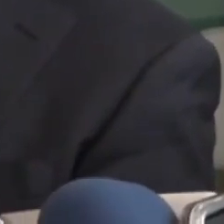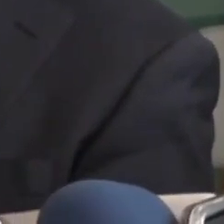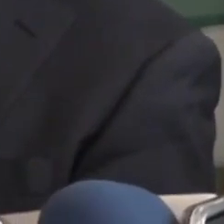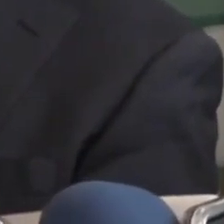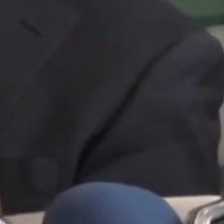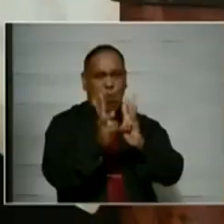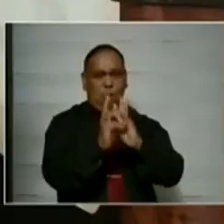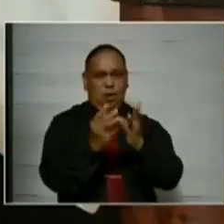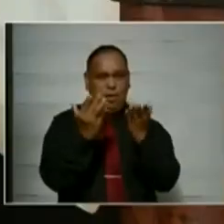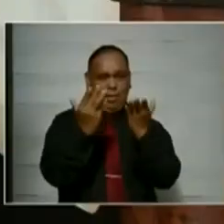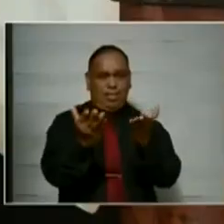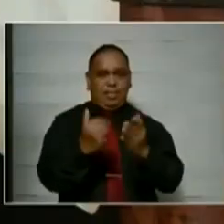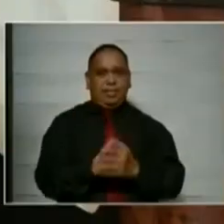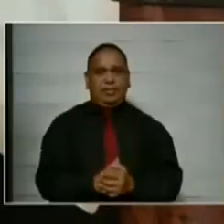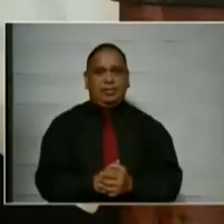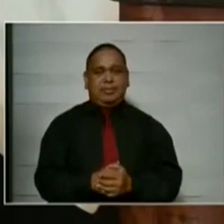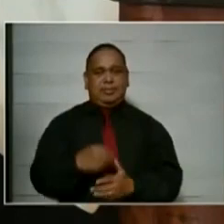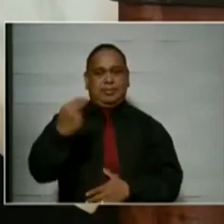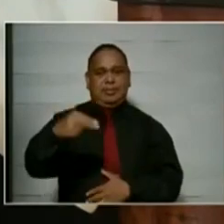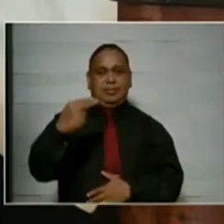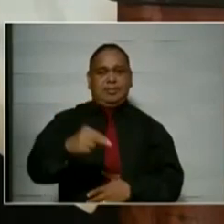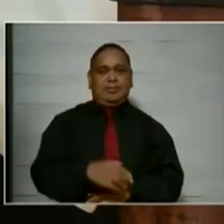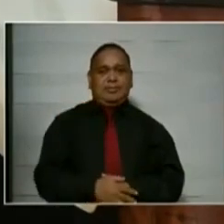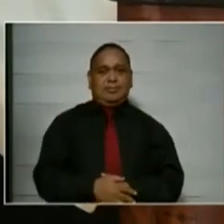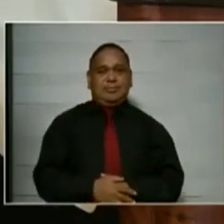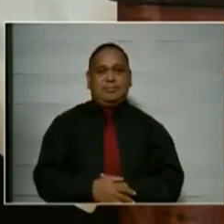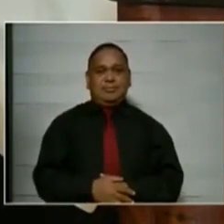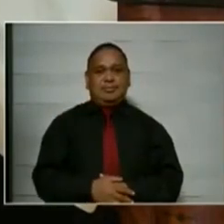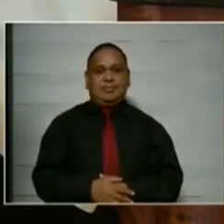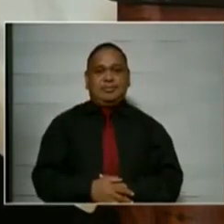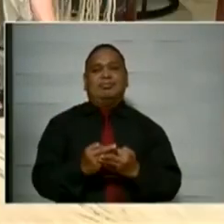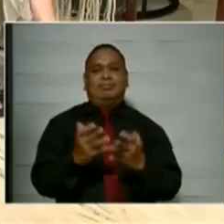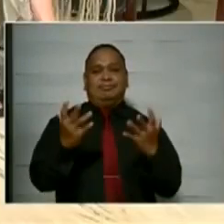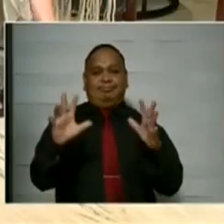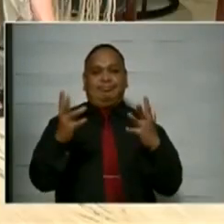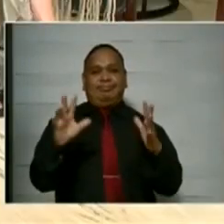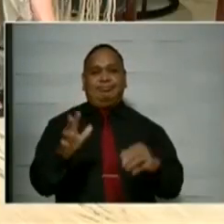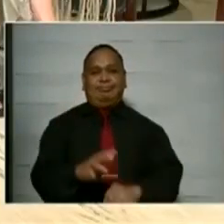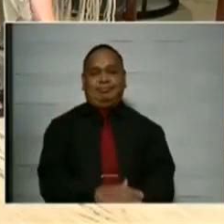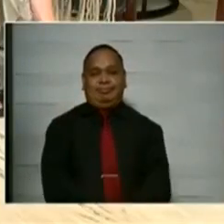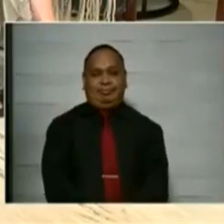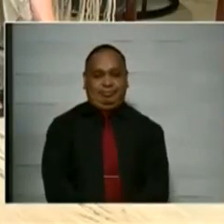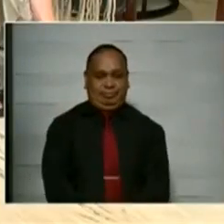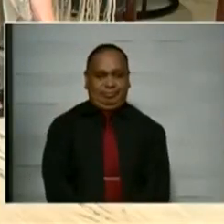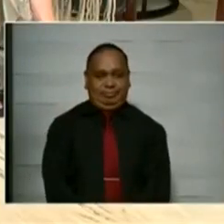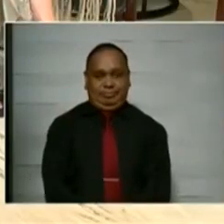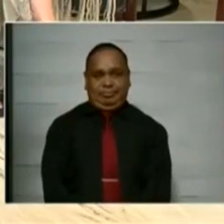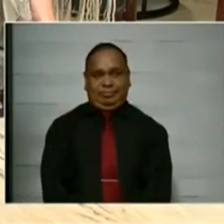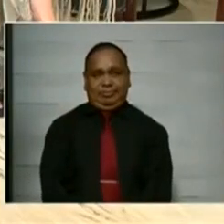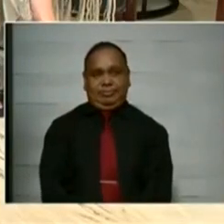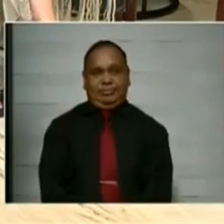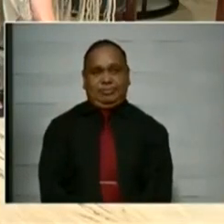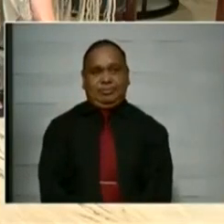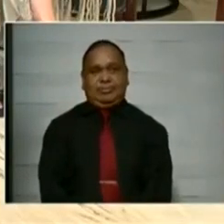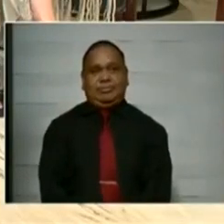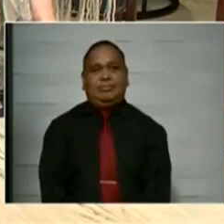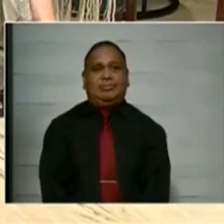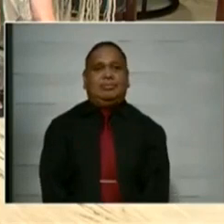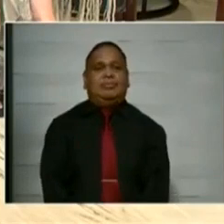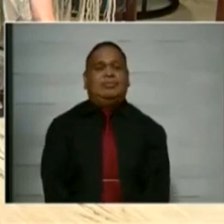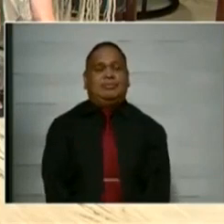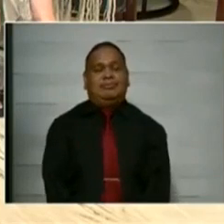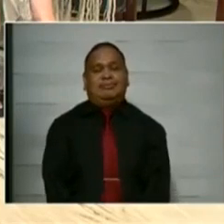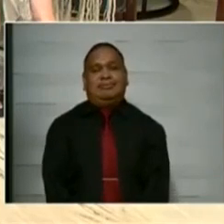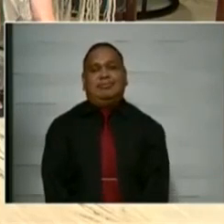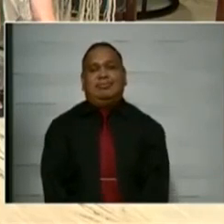en contra de la gobernadora de Campeche, Laida Sansores, por haber difundido en su programa Martes del Jaguar una versión distorsionada de la Marcha de Zacatecas, un